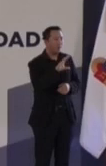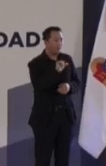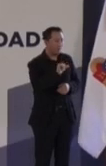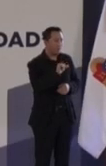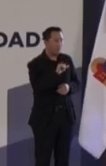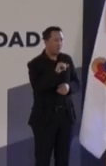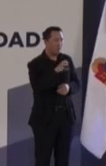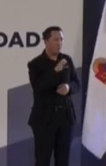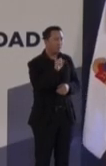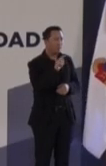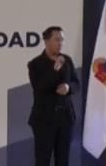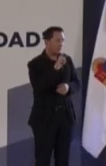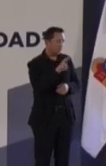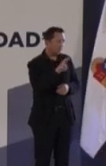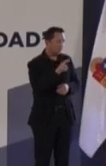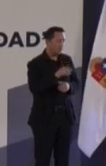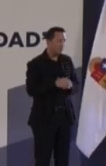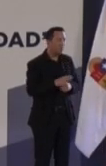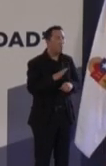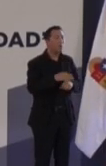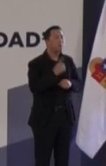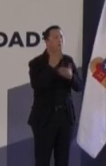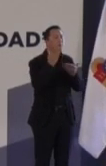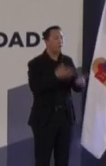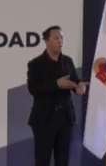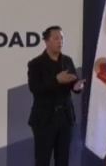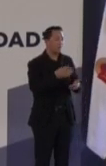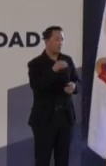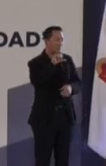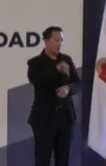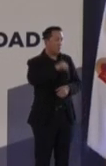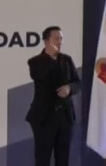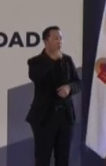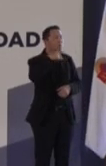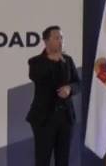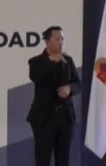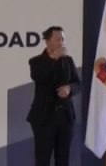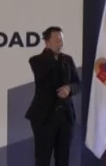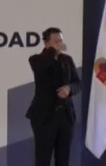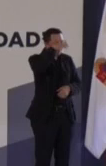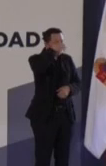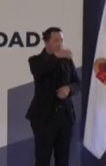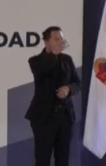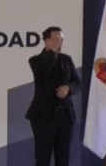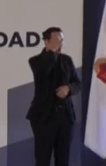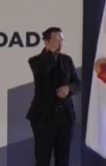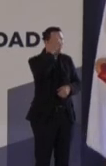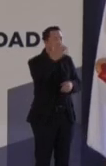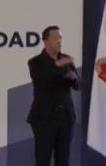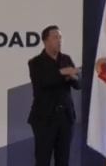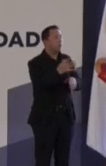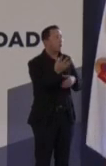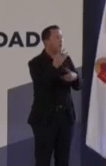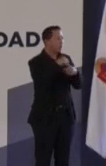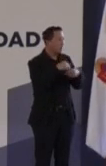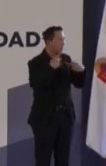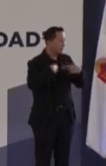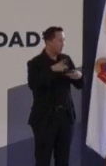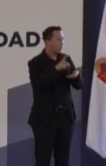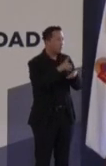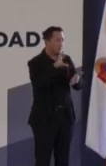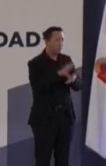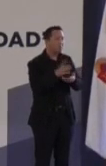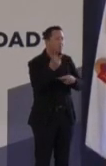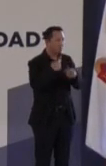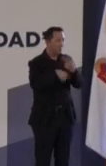laboral, especialista en educación, por estar hoy para compartir su conocimiento y experiencia en la inclusión de las personas con discapacidad.